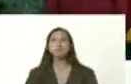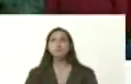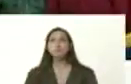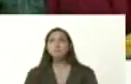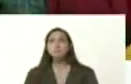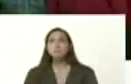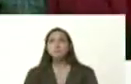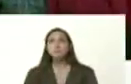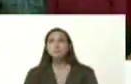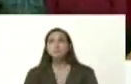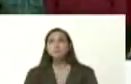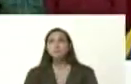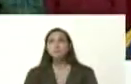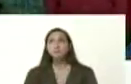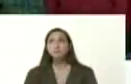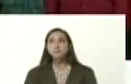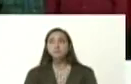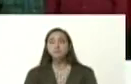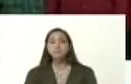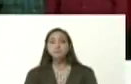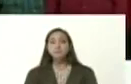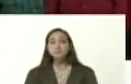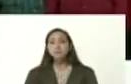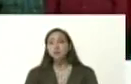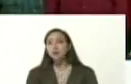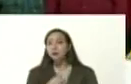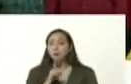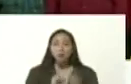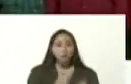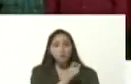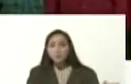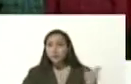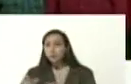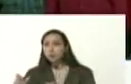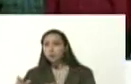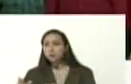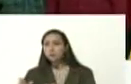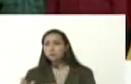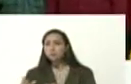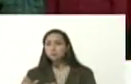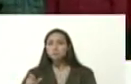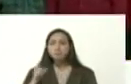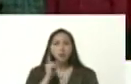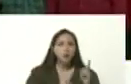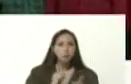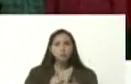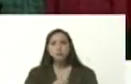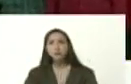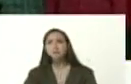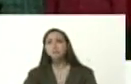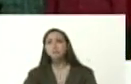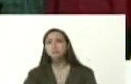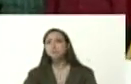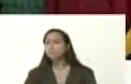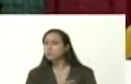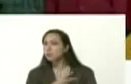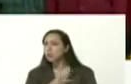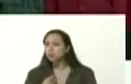Porque hay gente, escuchen lo siguiente, hay compañeros que no son